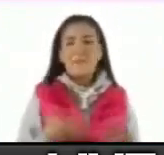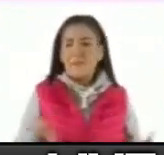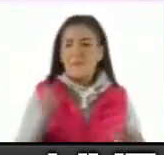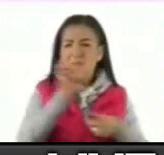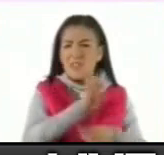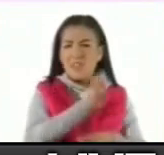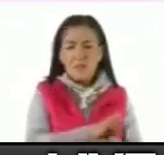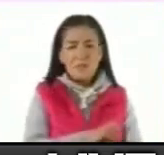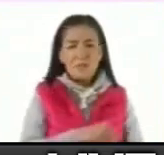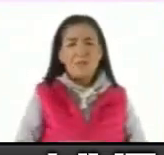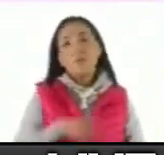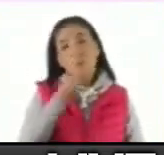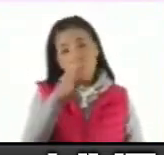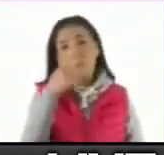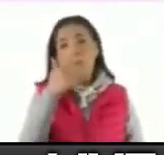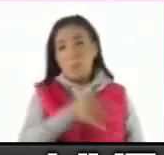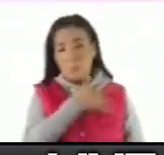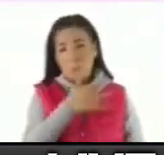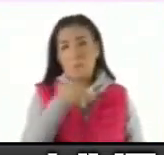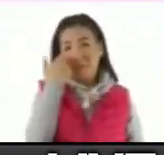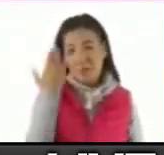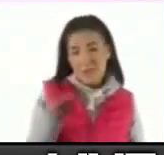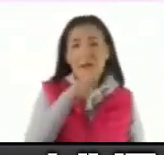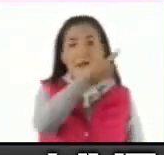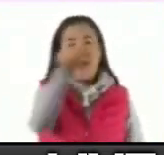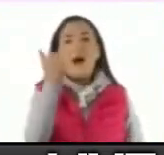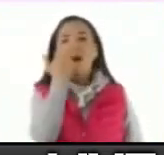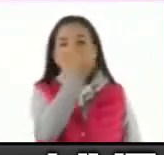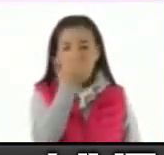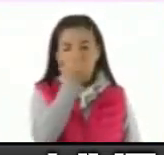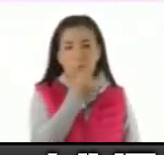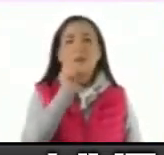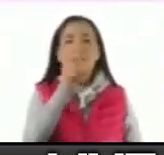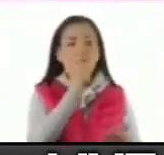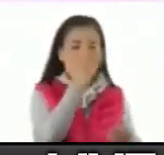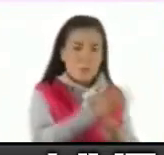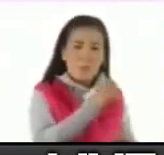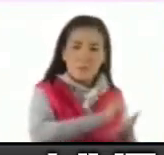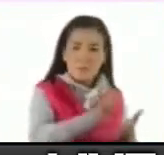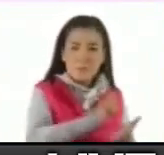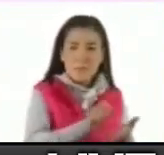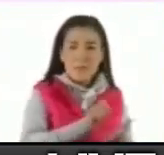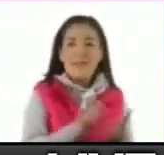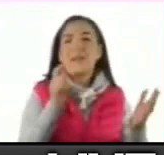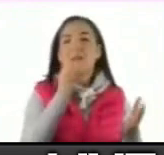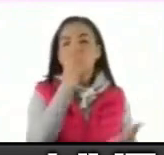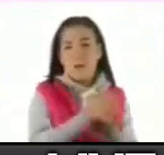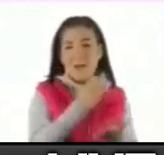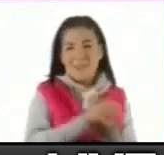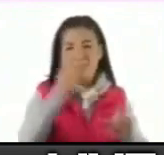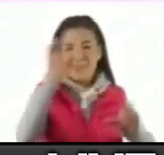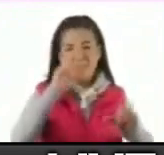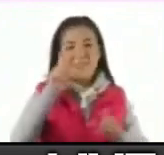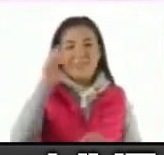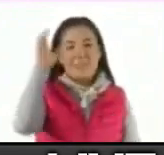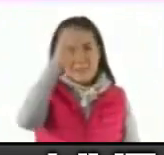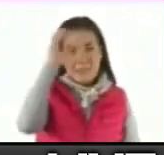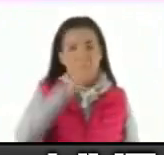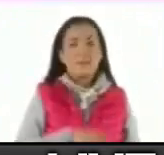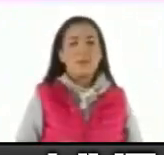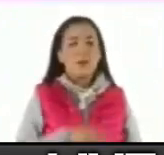Entonces, si le parece bien, que las alumnas y alumnos realicen en su libreta de ciencias química el siguiente